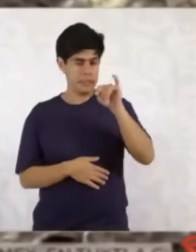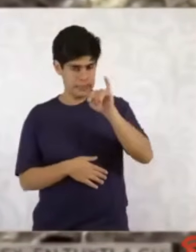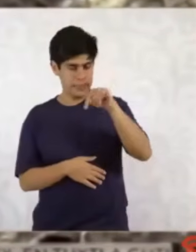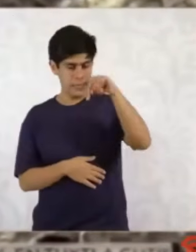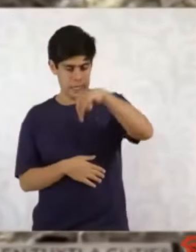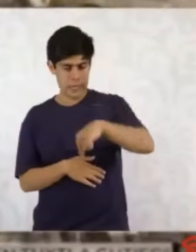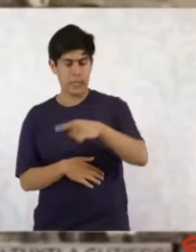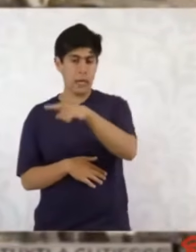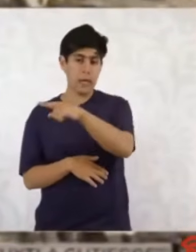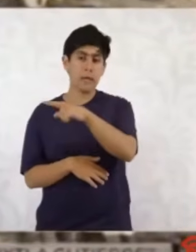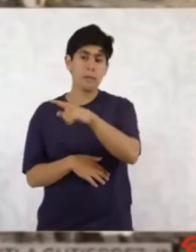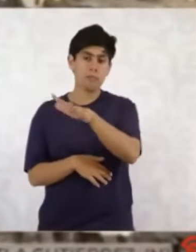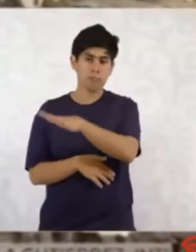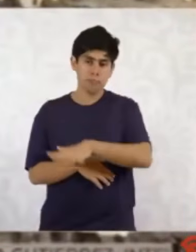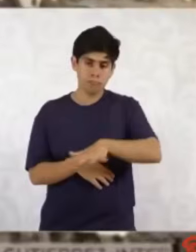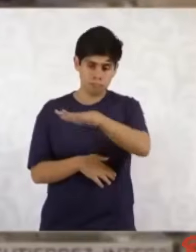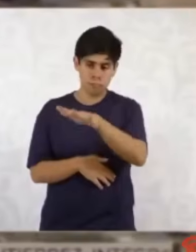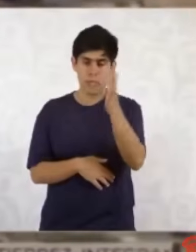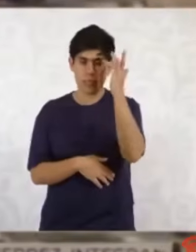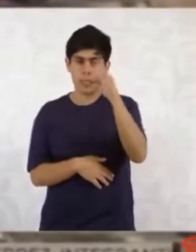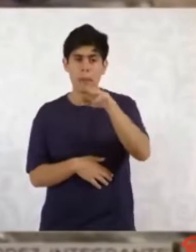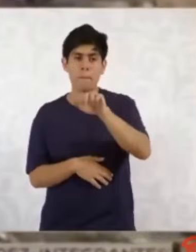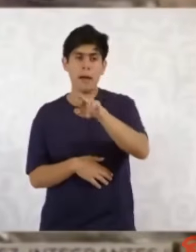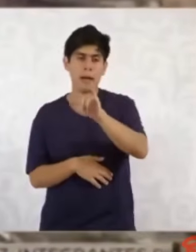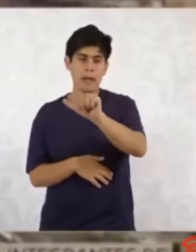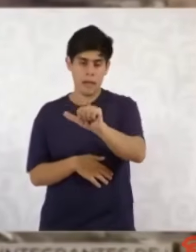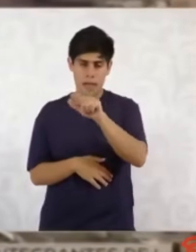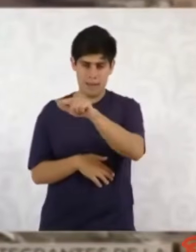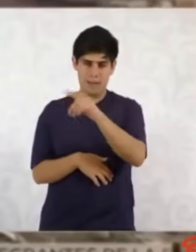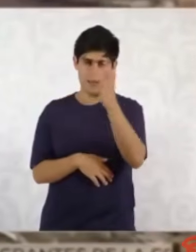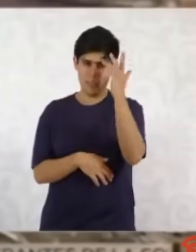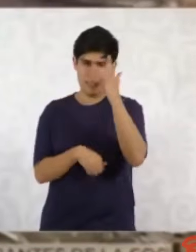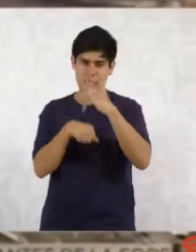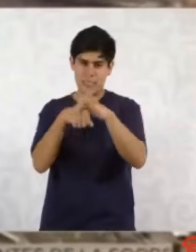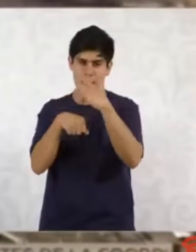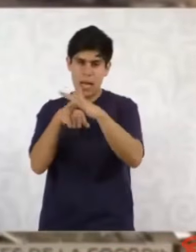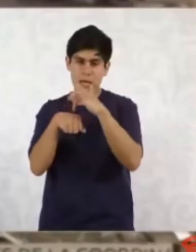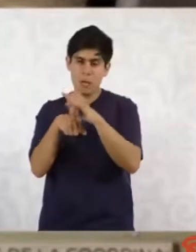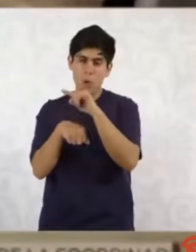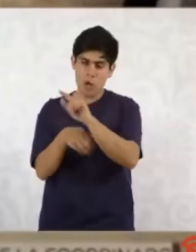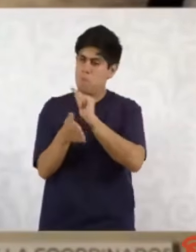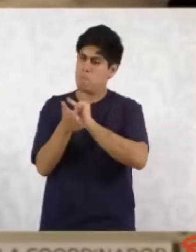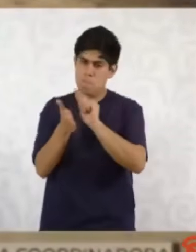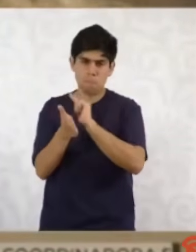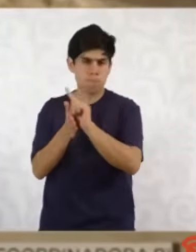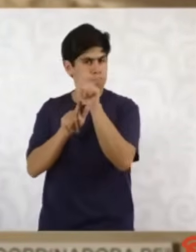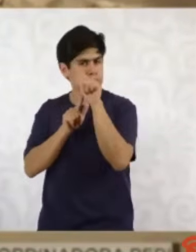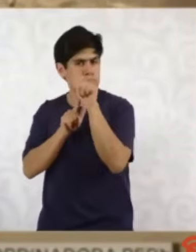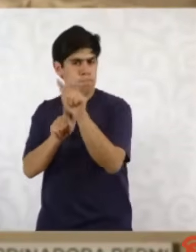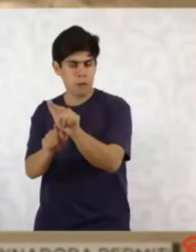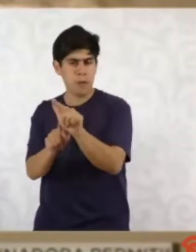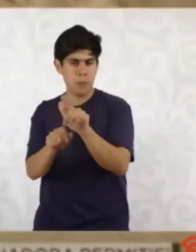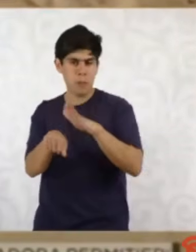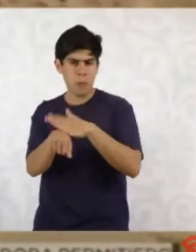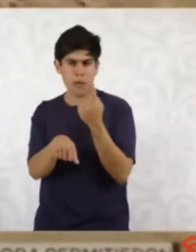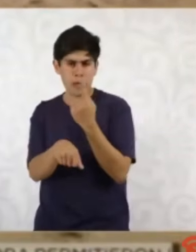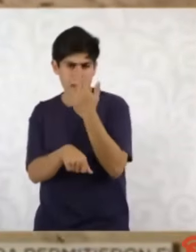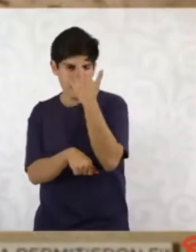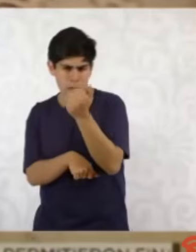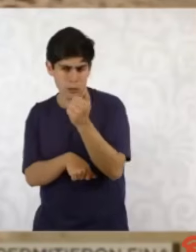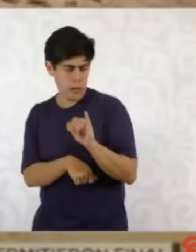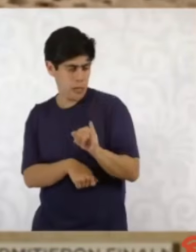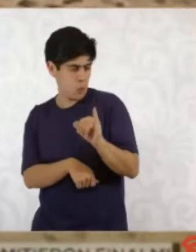en la comunidad de Santa María, Huejoculco, en Chalco, al oriente del Estado de México, luego de que el pasado jueves